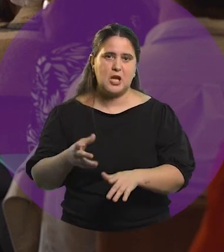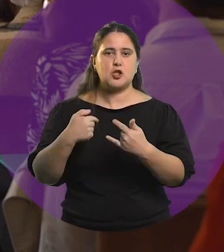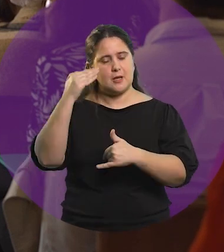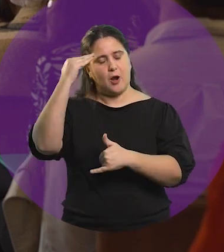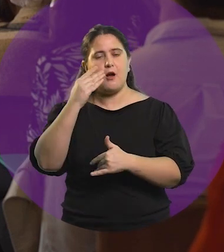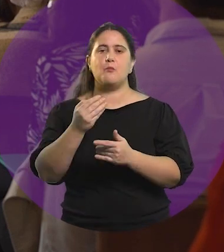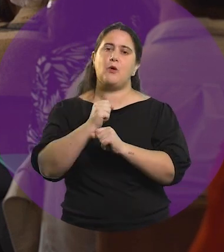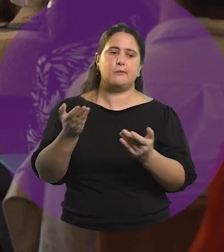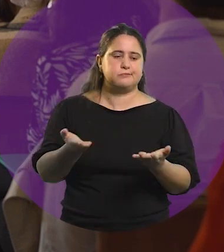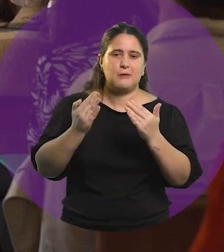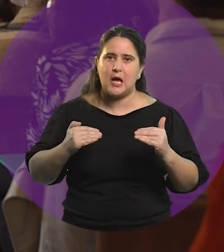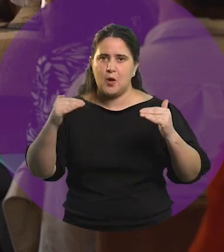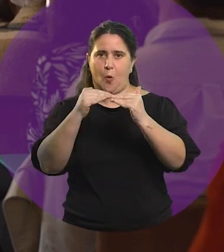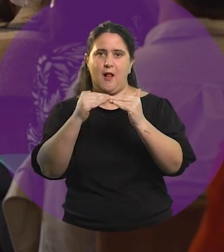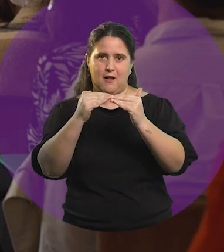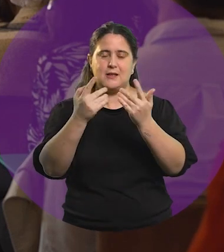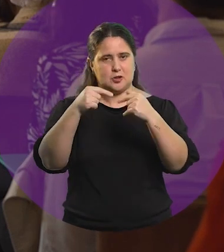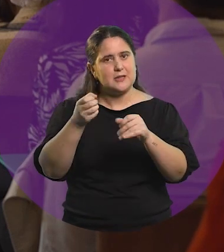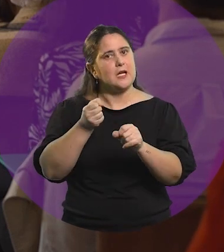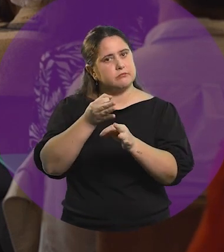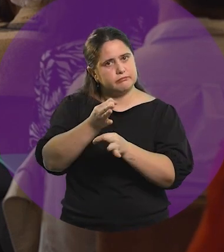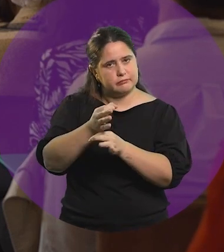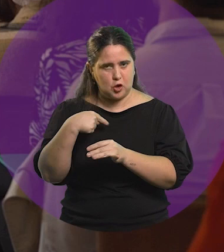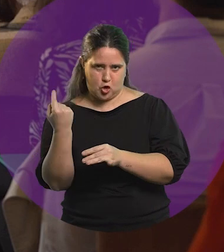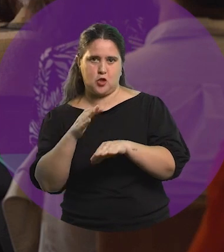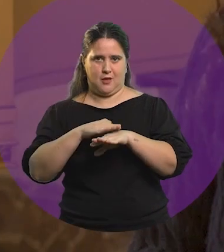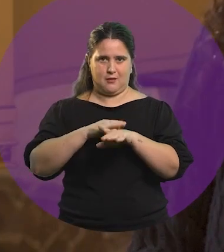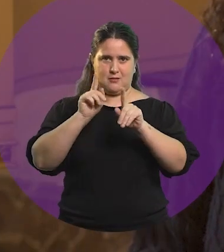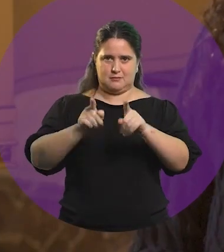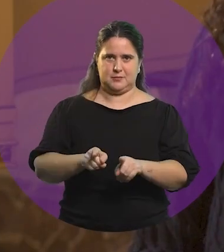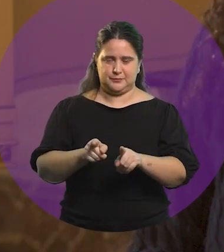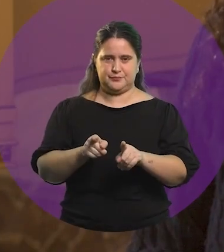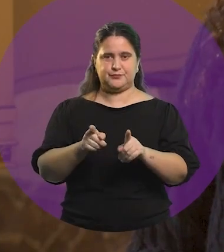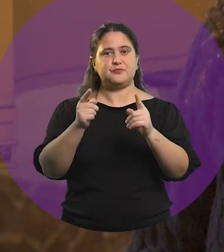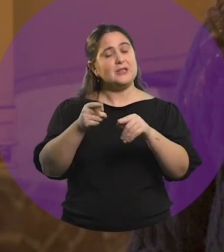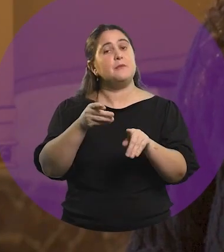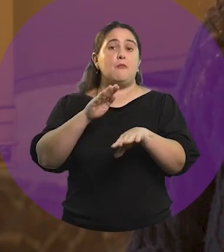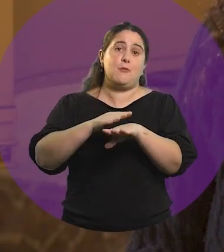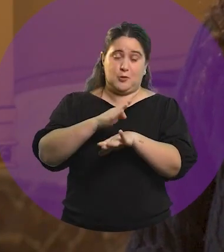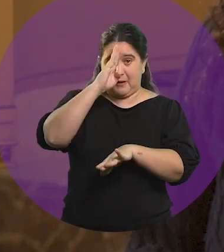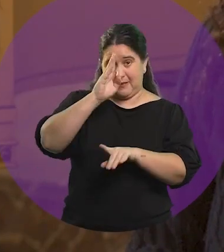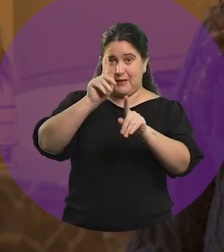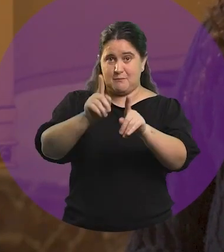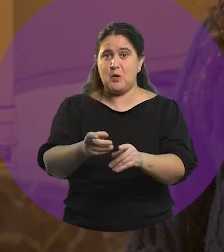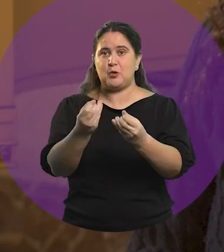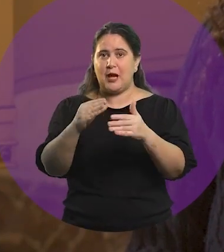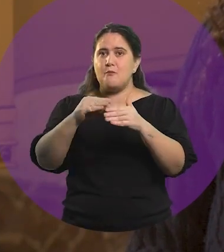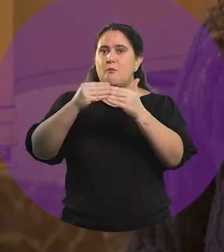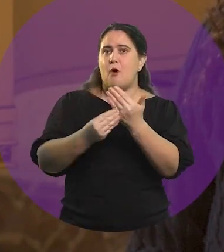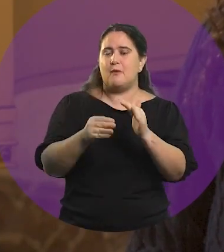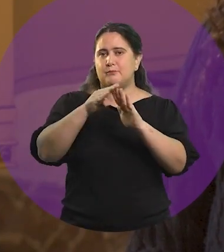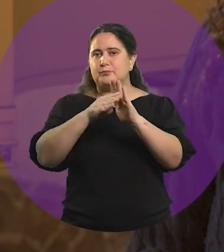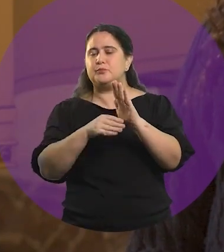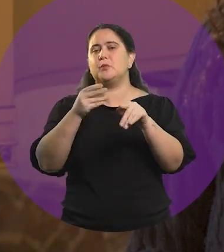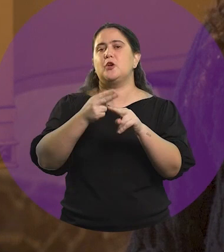de participación equitativa de las personas. Entonces, estas son las instancias de enseñanza y también instancias de aprendizaje, porque tenemos un programa